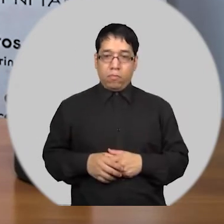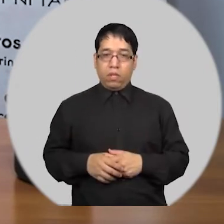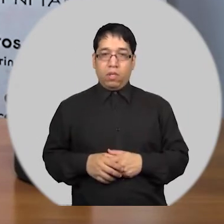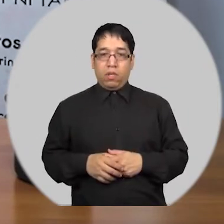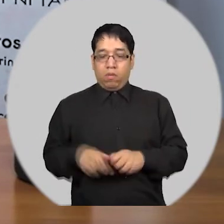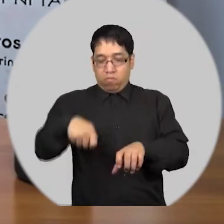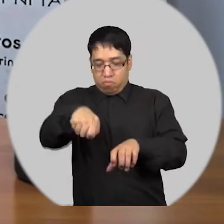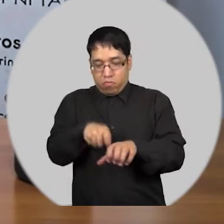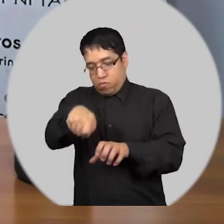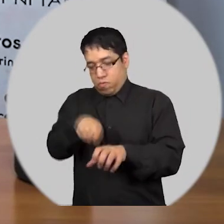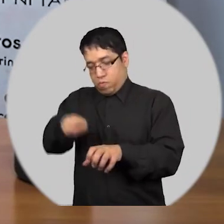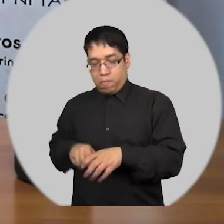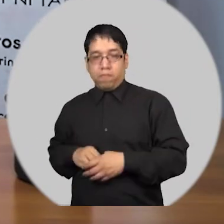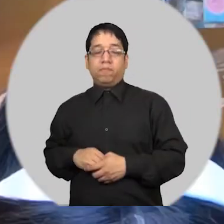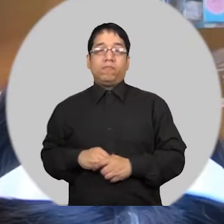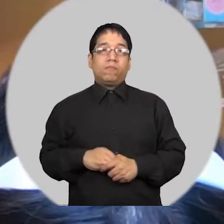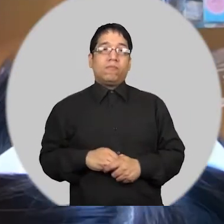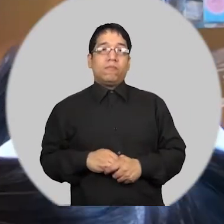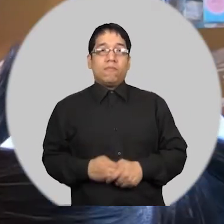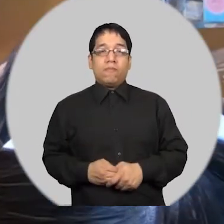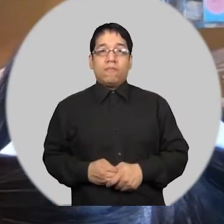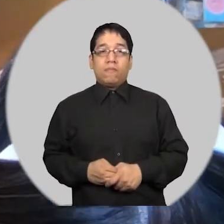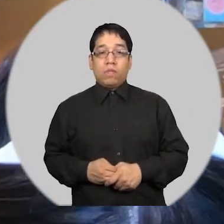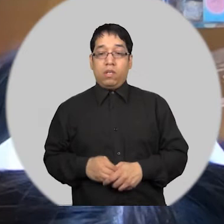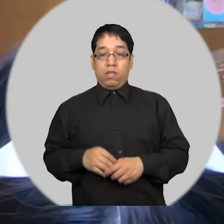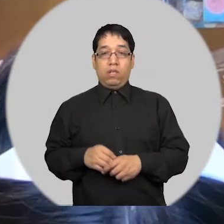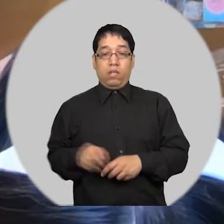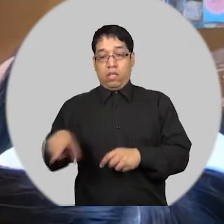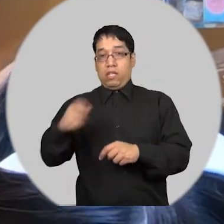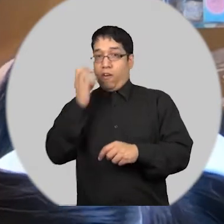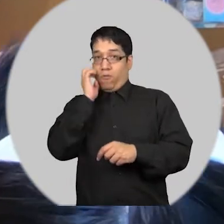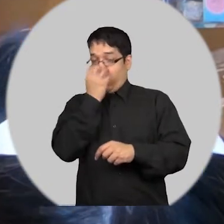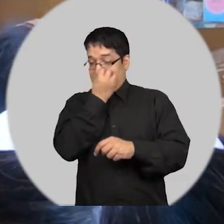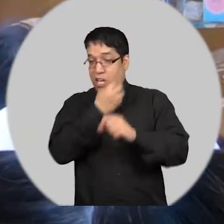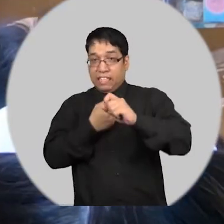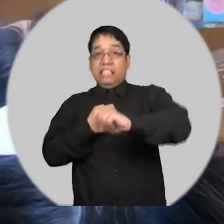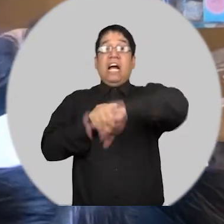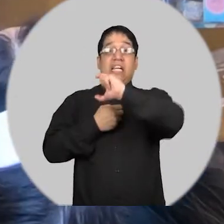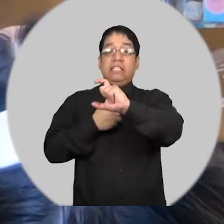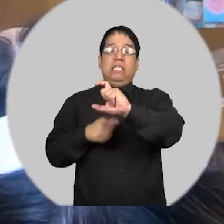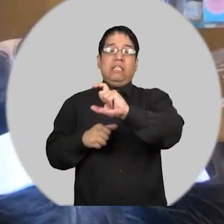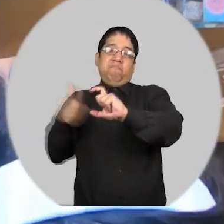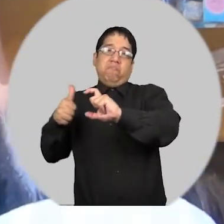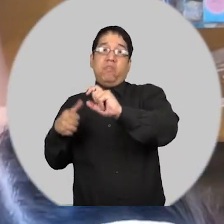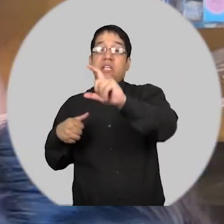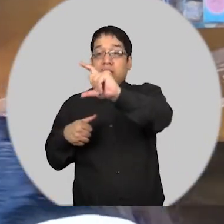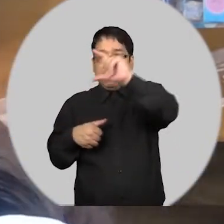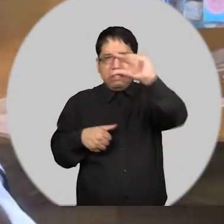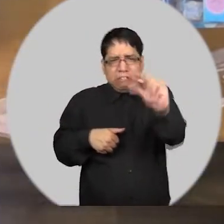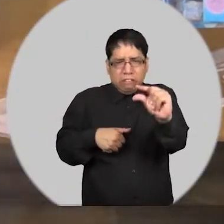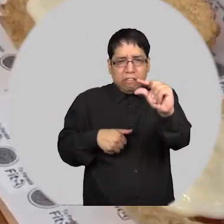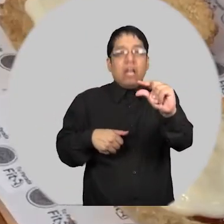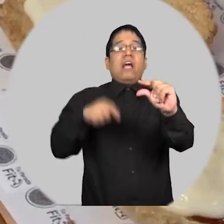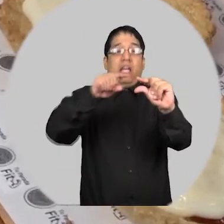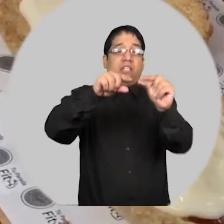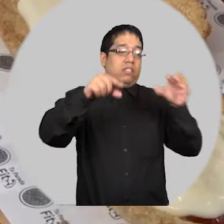Va a salir muy linda nuestra tartita. Y las más chiquititas, las frutillas más chiquititas,